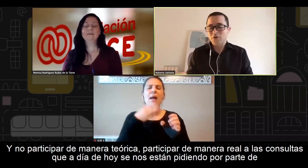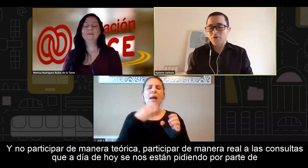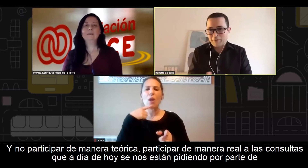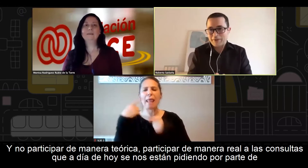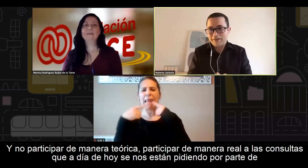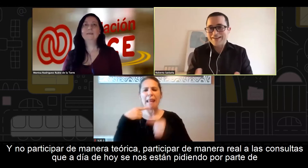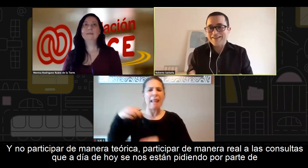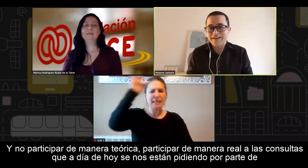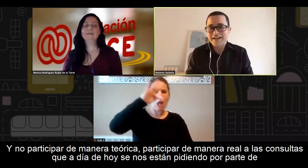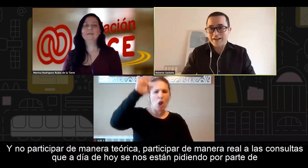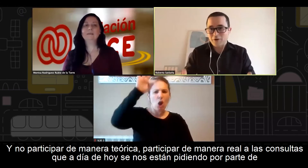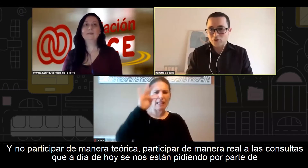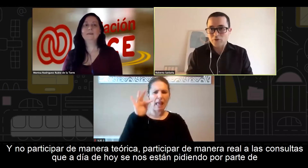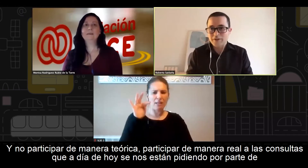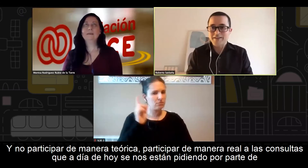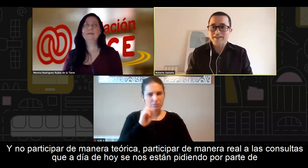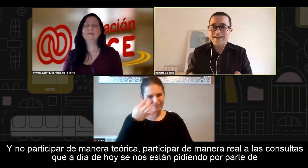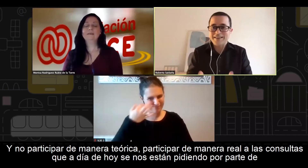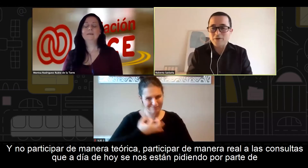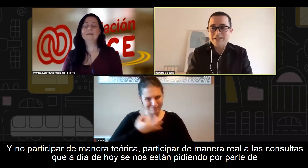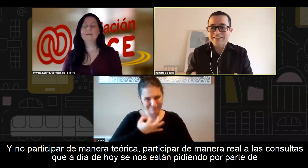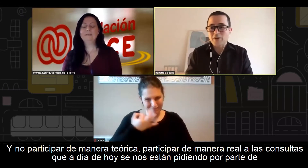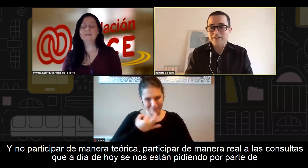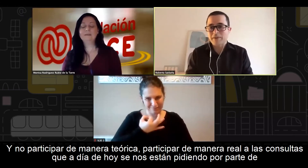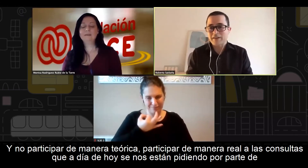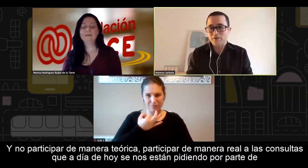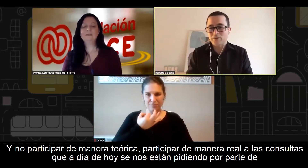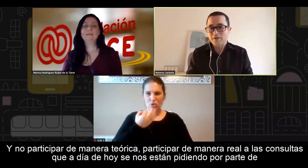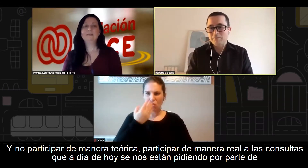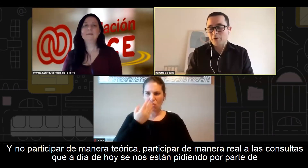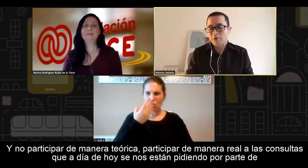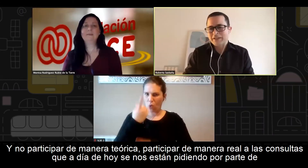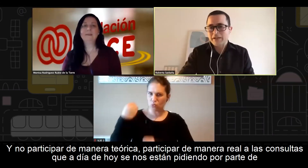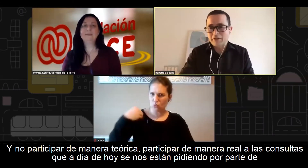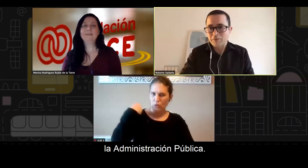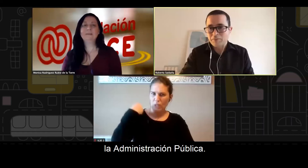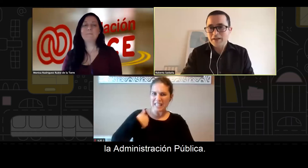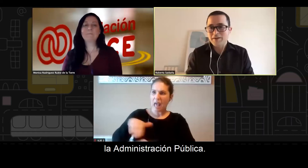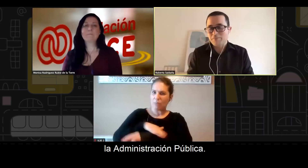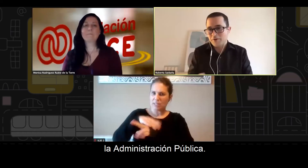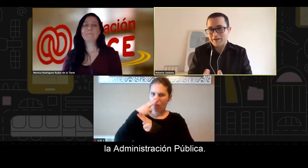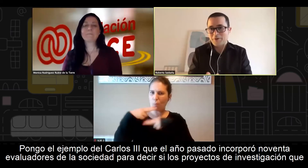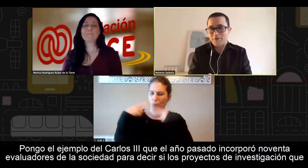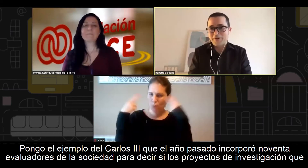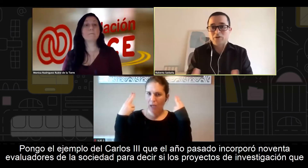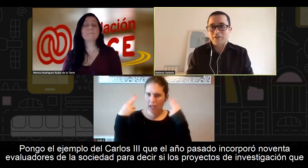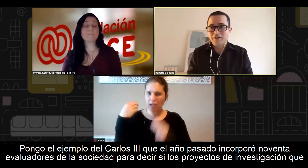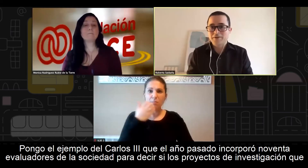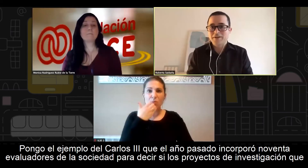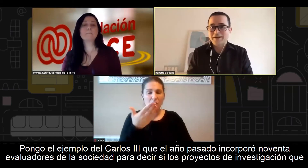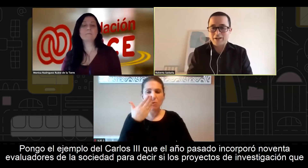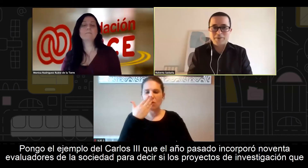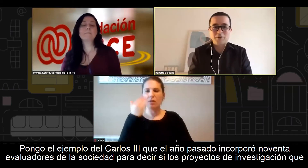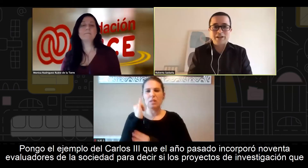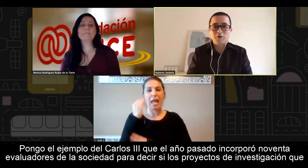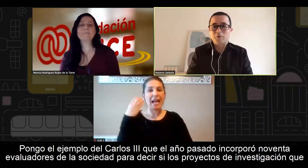no, participar de manera real a las consultas que a día de hoy ya se nos está pidiendo por parte de la administración pública. Pongo el ejemplo del Carlos III, que el